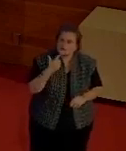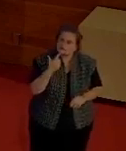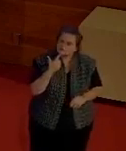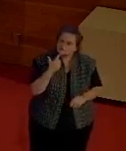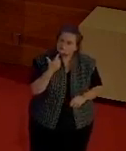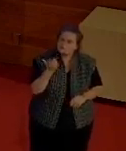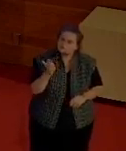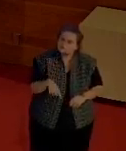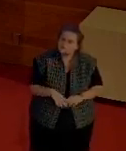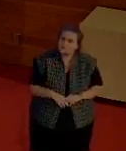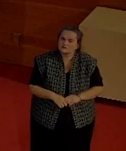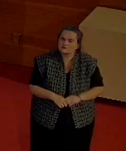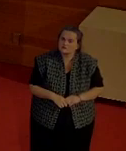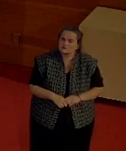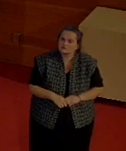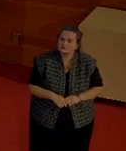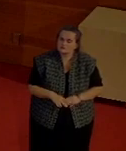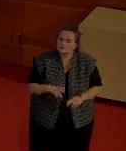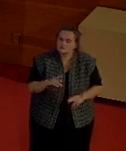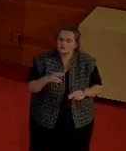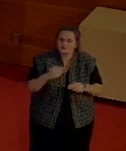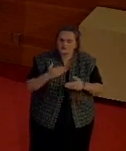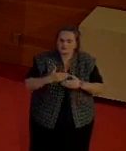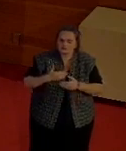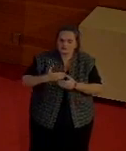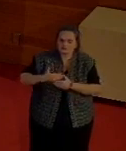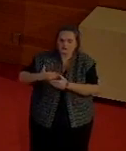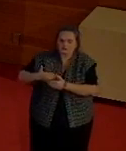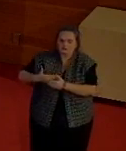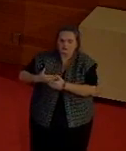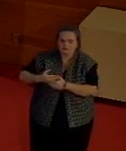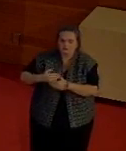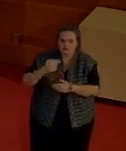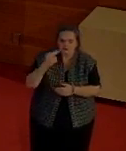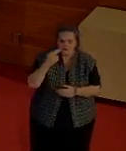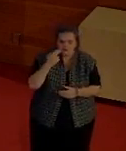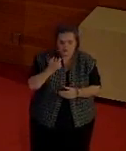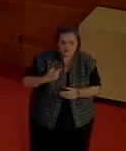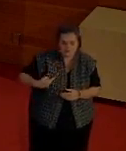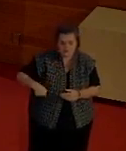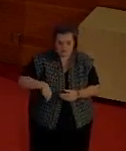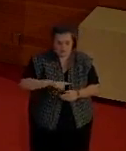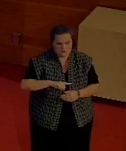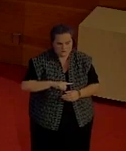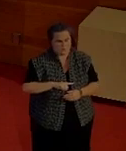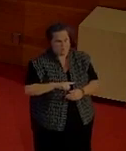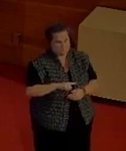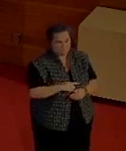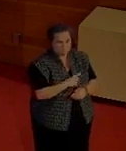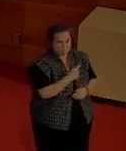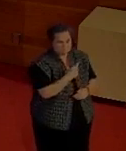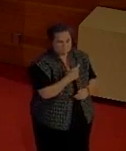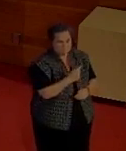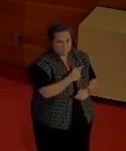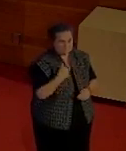inconvenientes que parece que ese crecimiento y ese miedo por parte de occidente respecto a China como rival